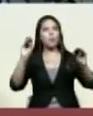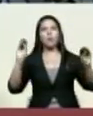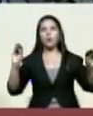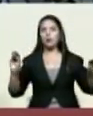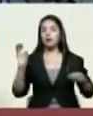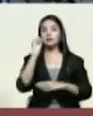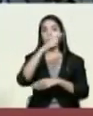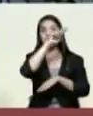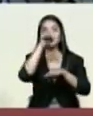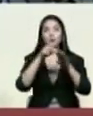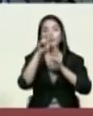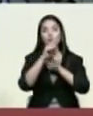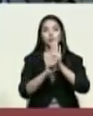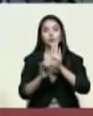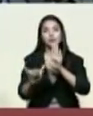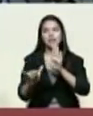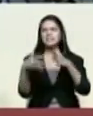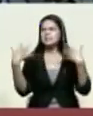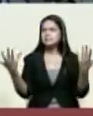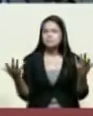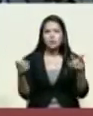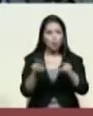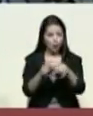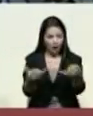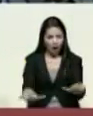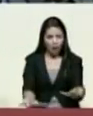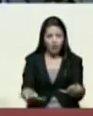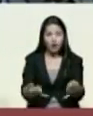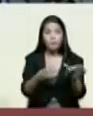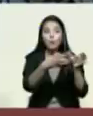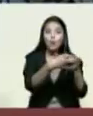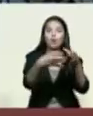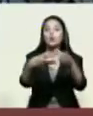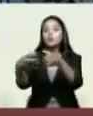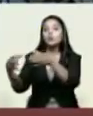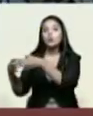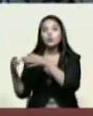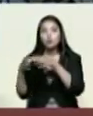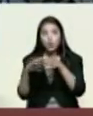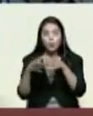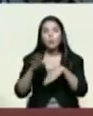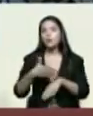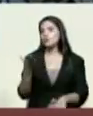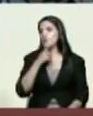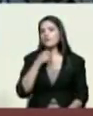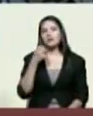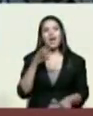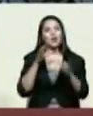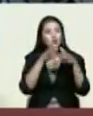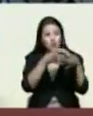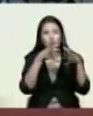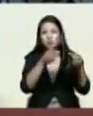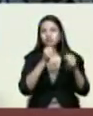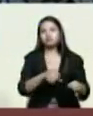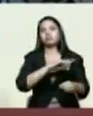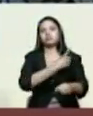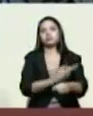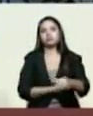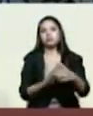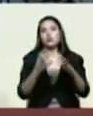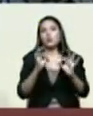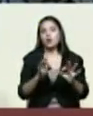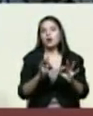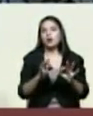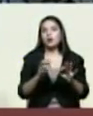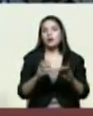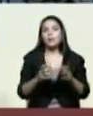Asamblea Nacional Constituyente parecida a la de ahora por sectores, porque no tenía la fuerza política institucional, no la